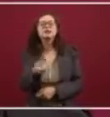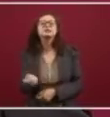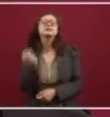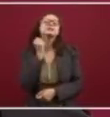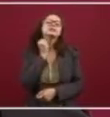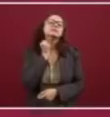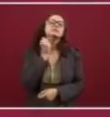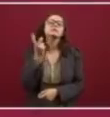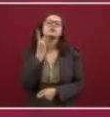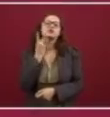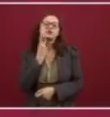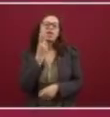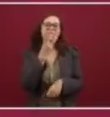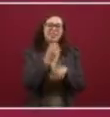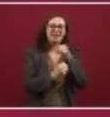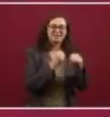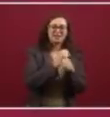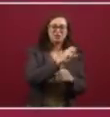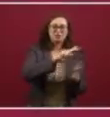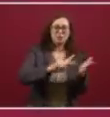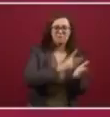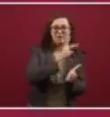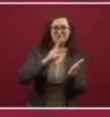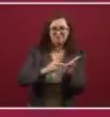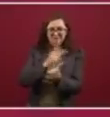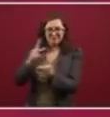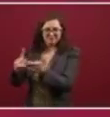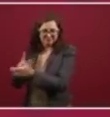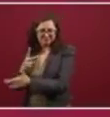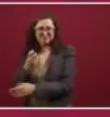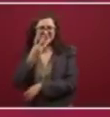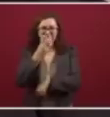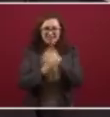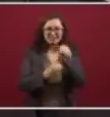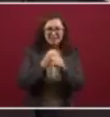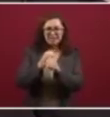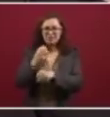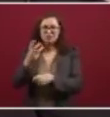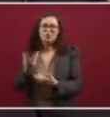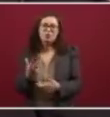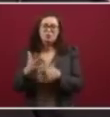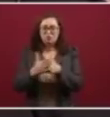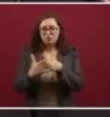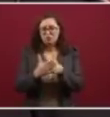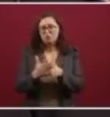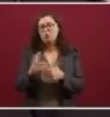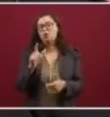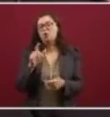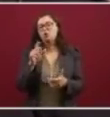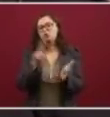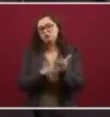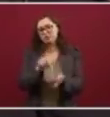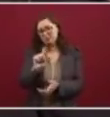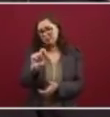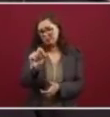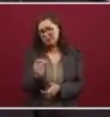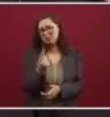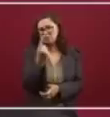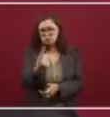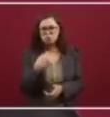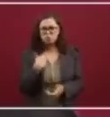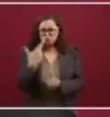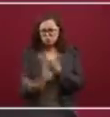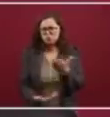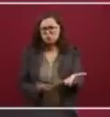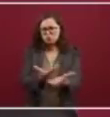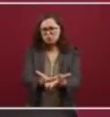elegir a diputados federales o a gobernadores en el 21, que es la propuesta que se